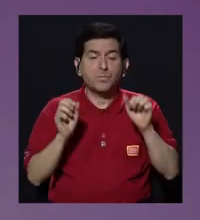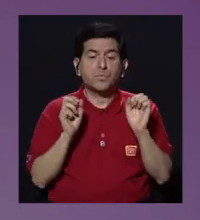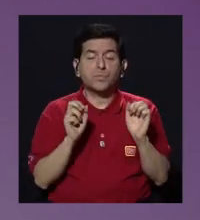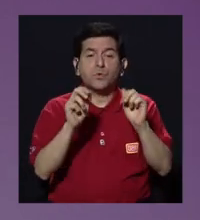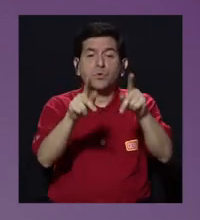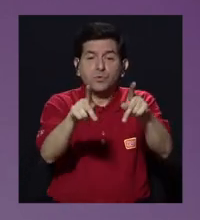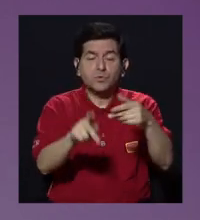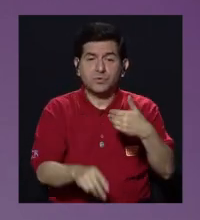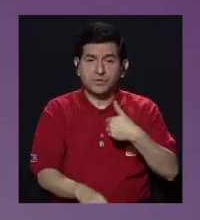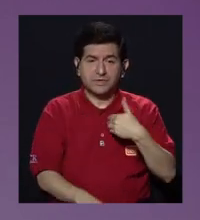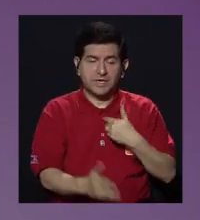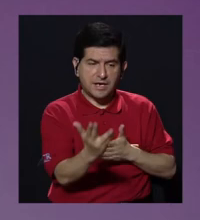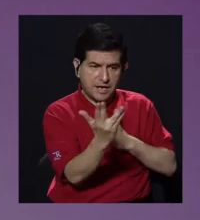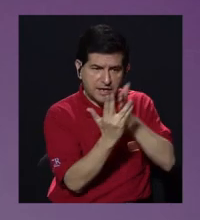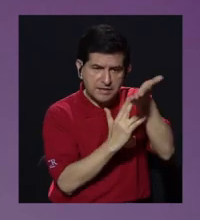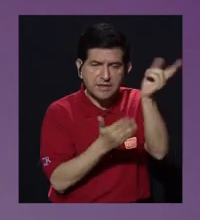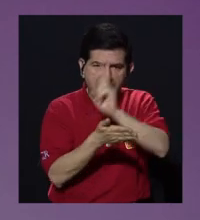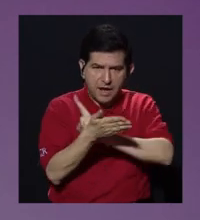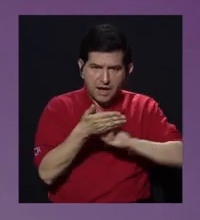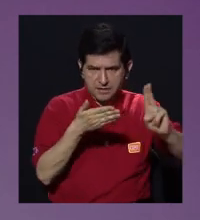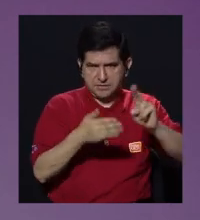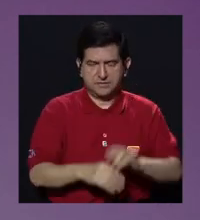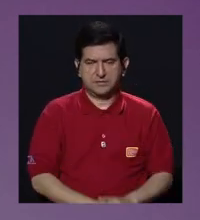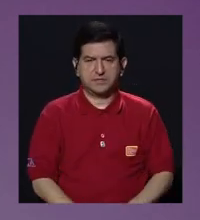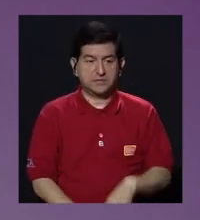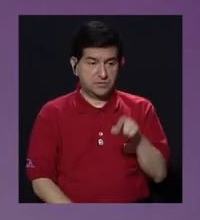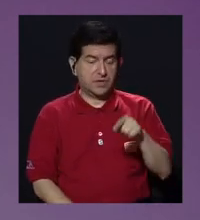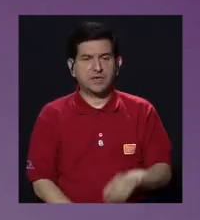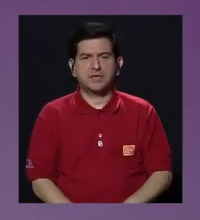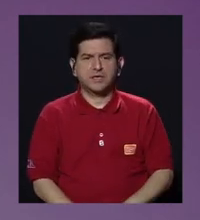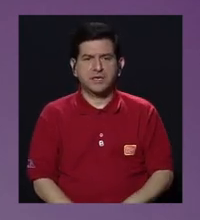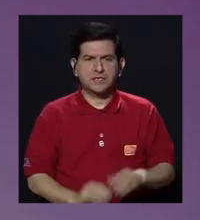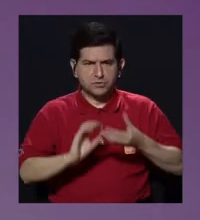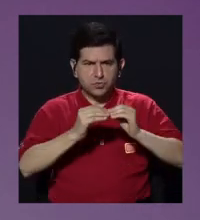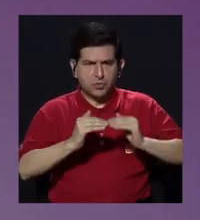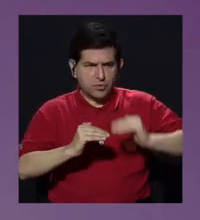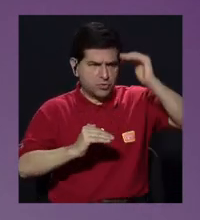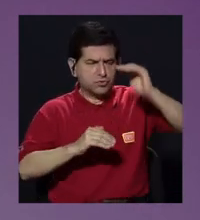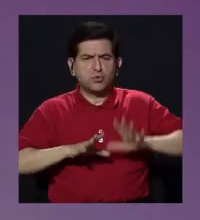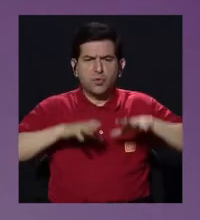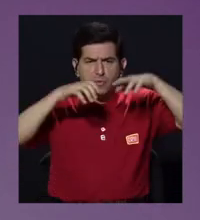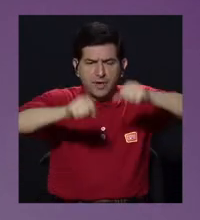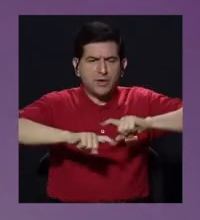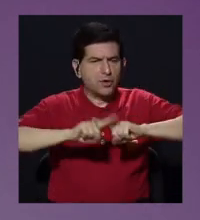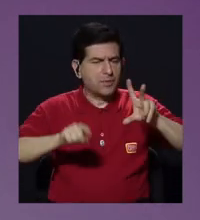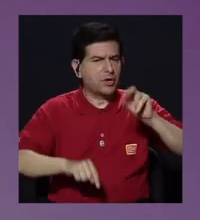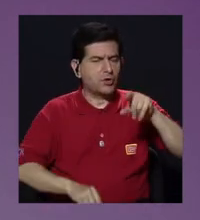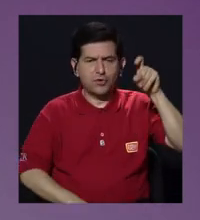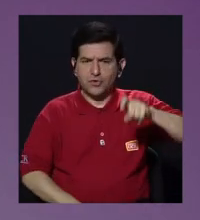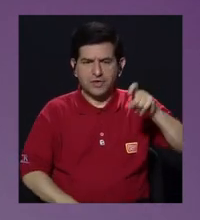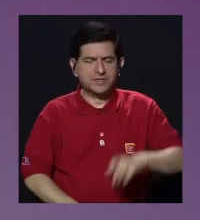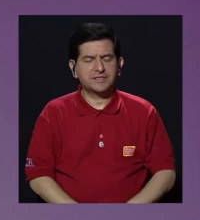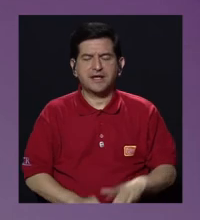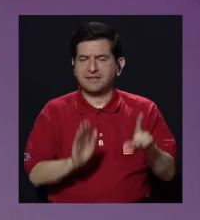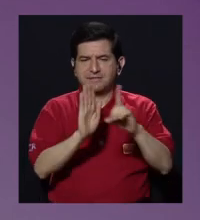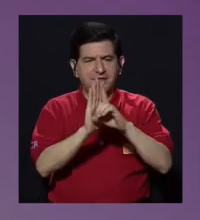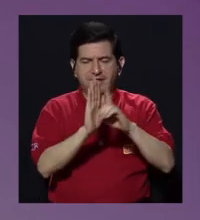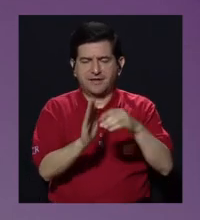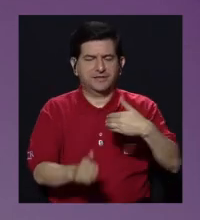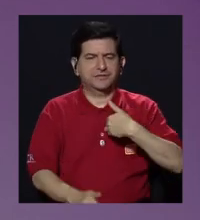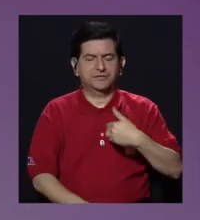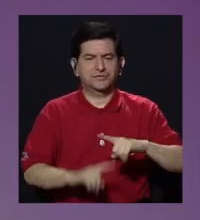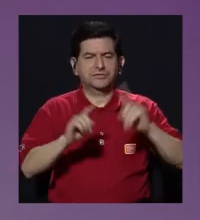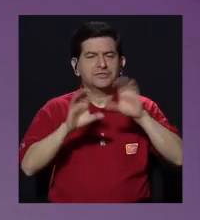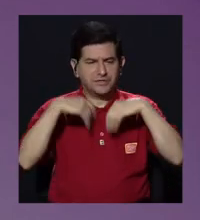oportunidad que tienen de acceder a la universidad y son de las más graduadas, pero no necesariamente son las que más reciben derechos.